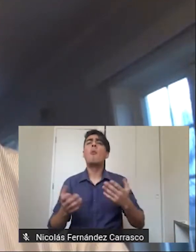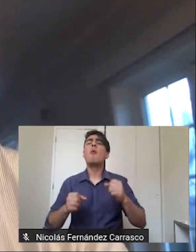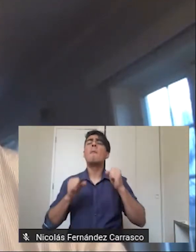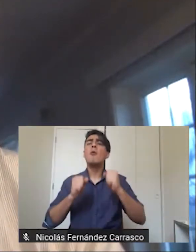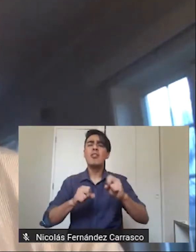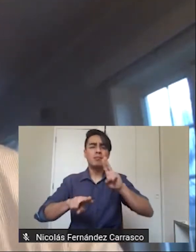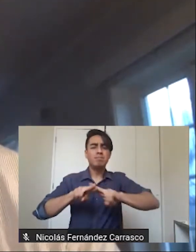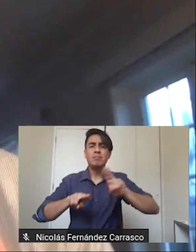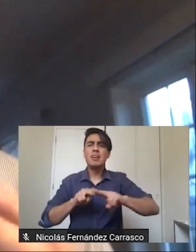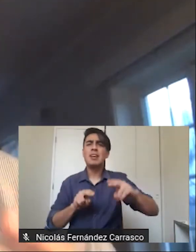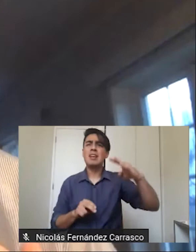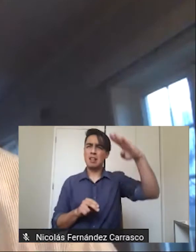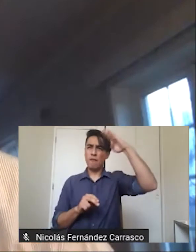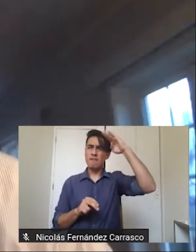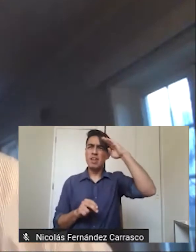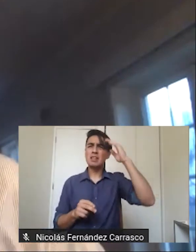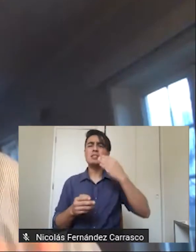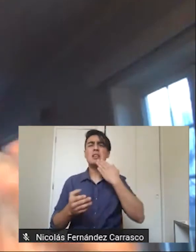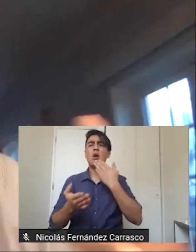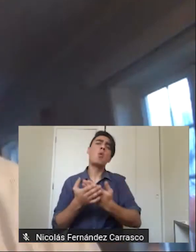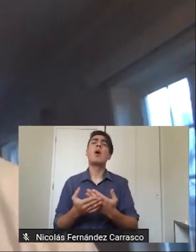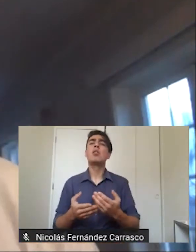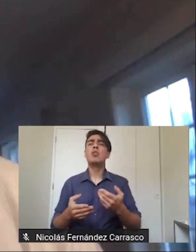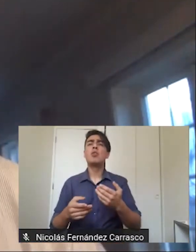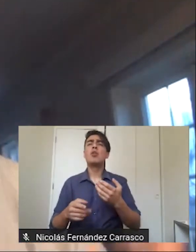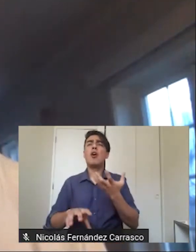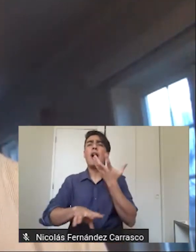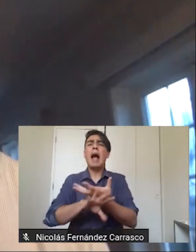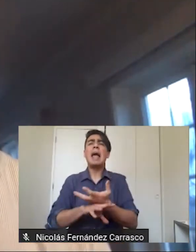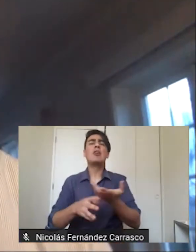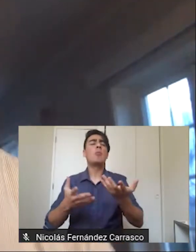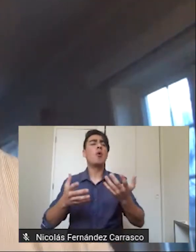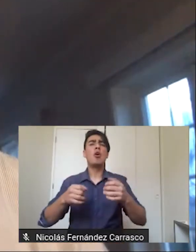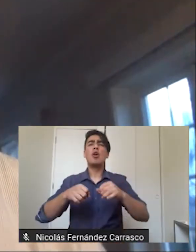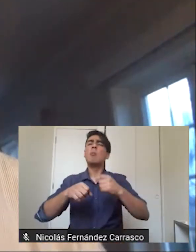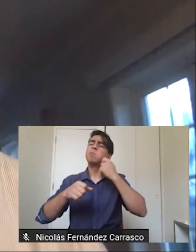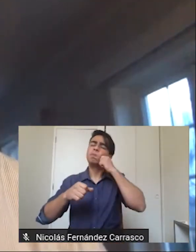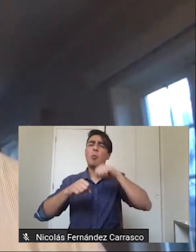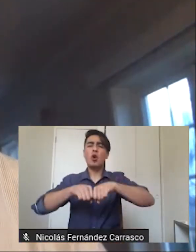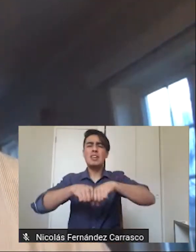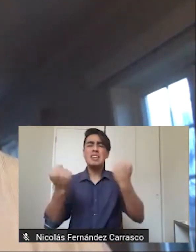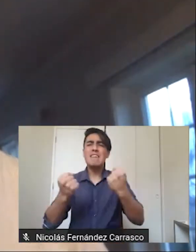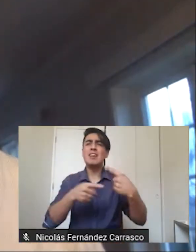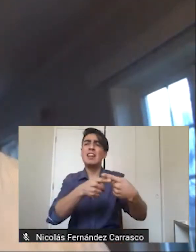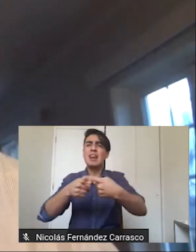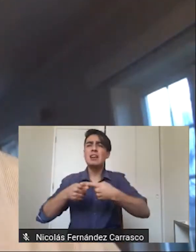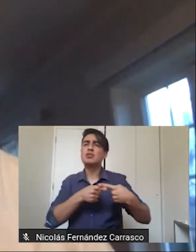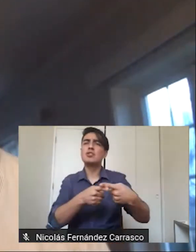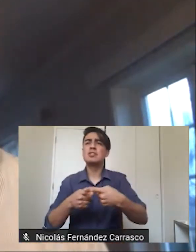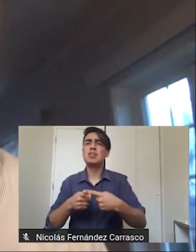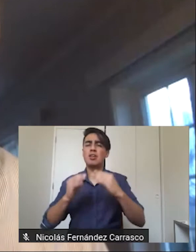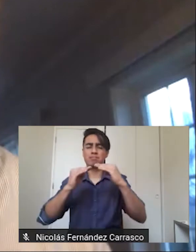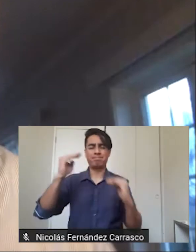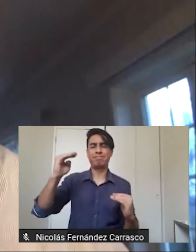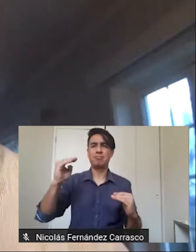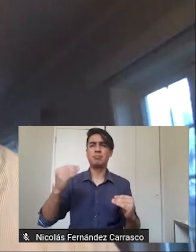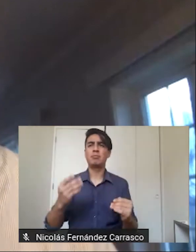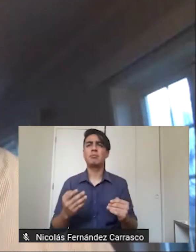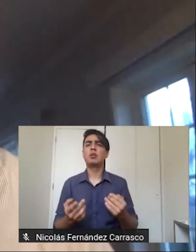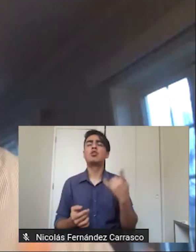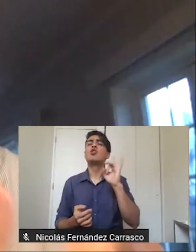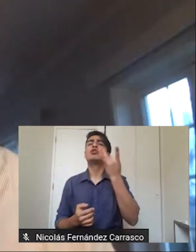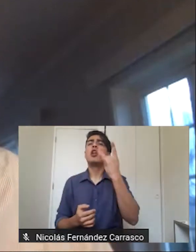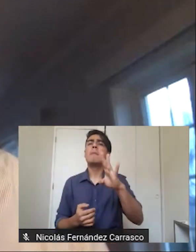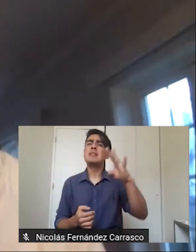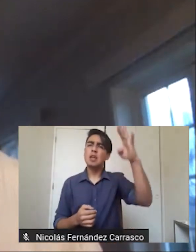habido quiebres en la sociedad, de alguna forma. Puede ser un quiebre solamente de la confianza, sin